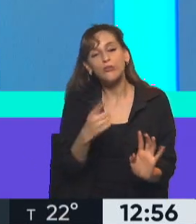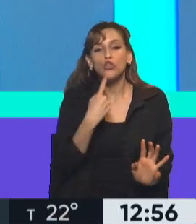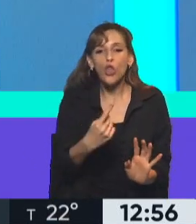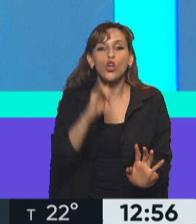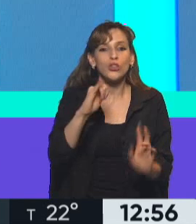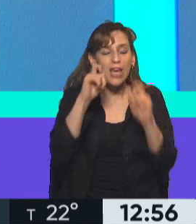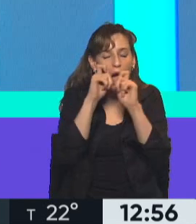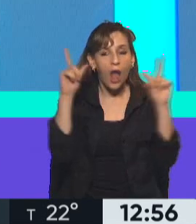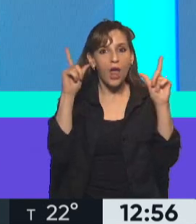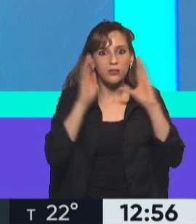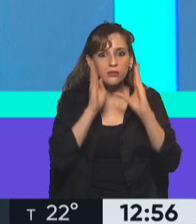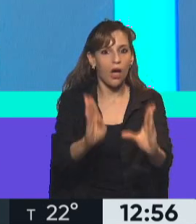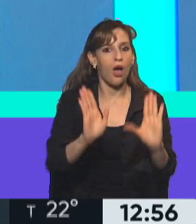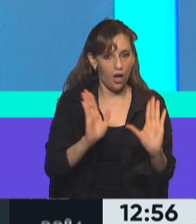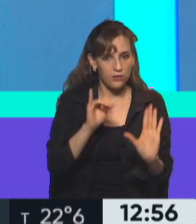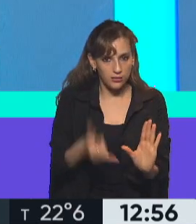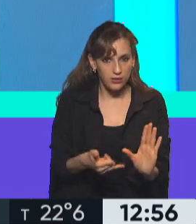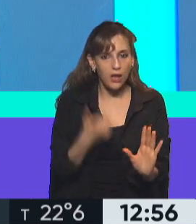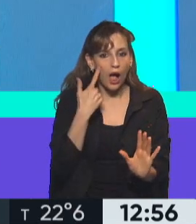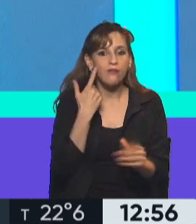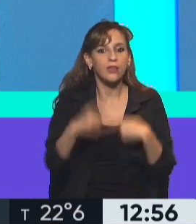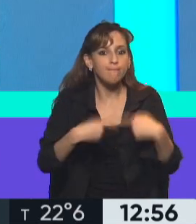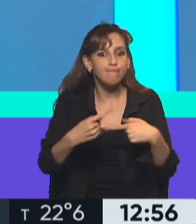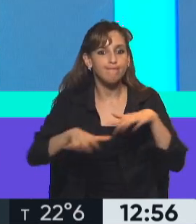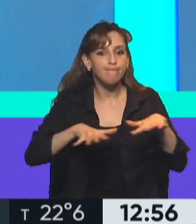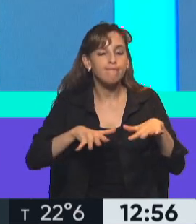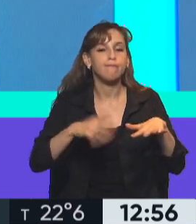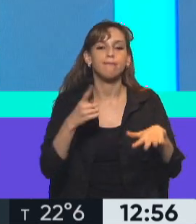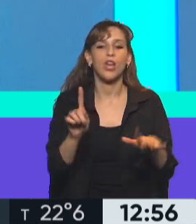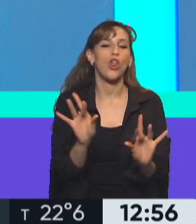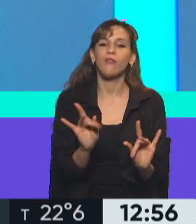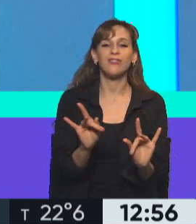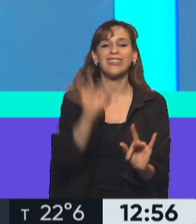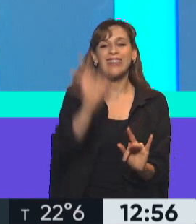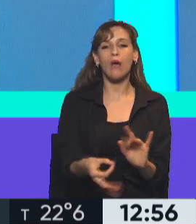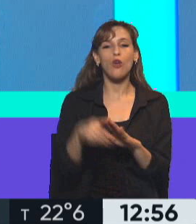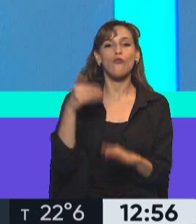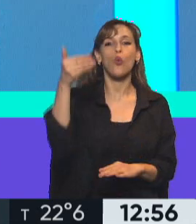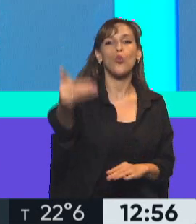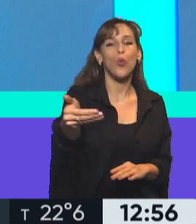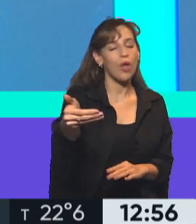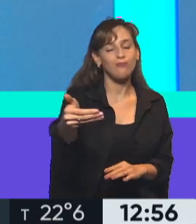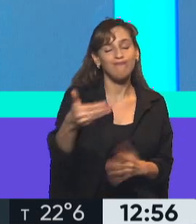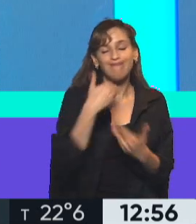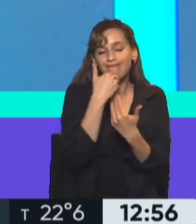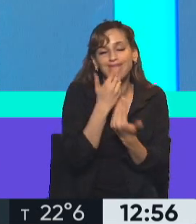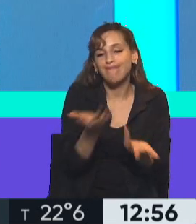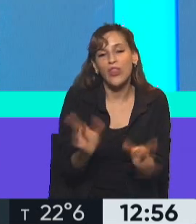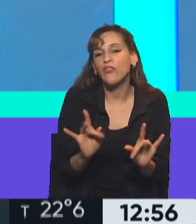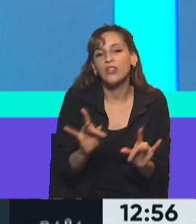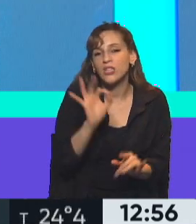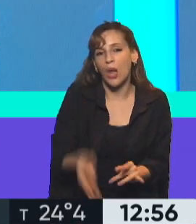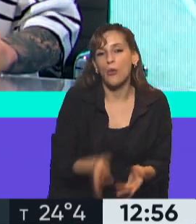hay que estar expectantes a ver qué es lo que ocurre, pero es muy difícil anticiparse a el futuro cercano respecto al